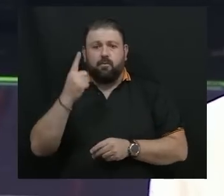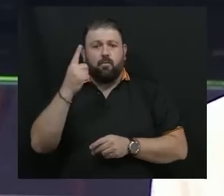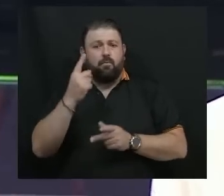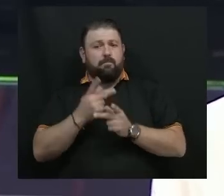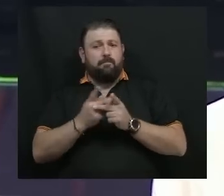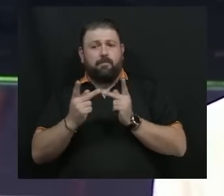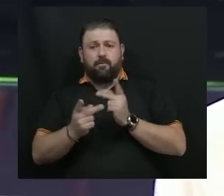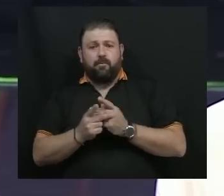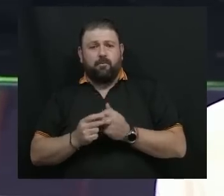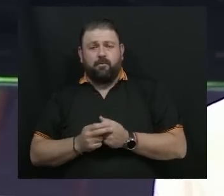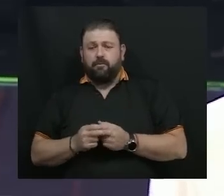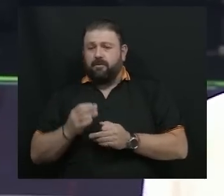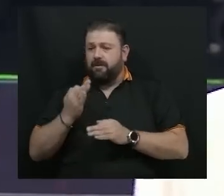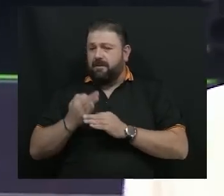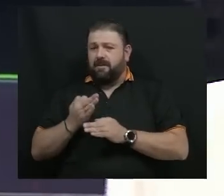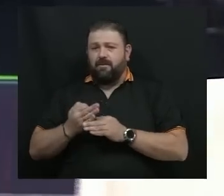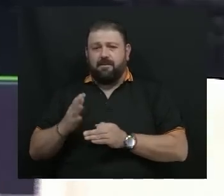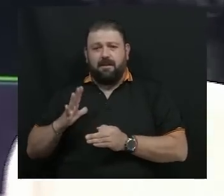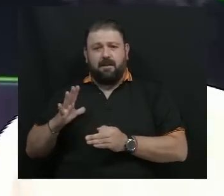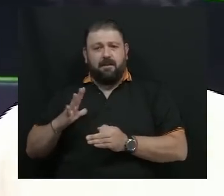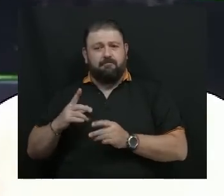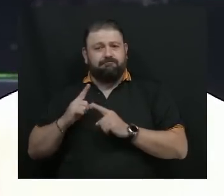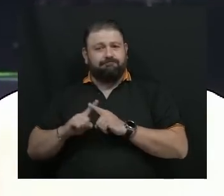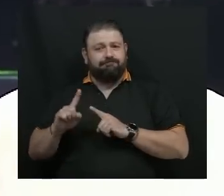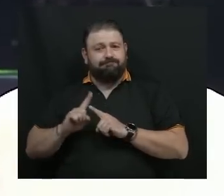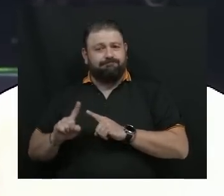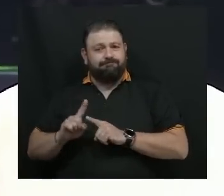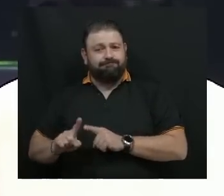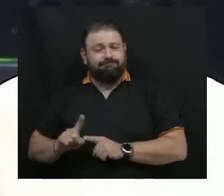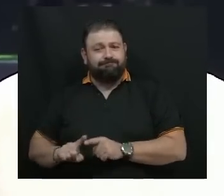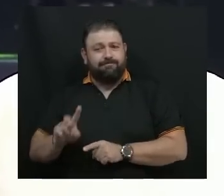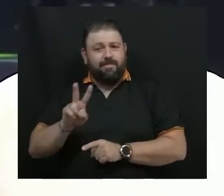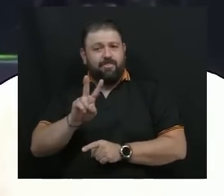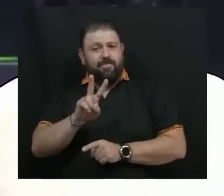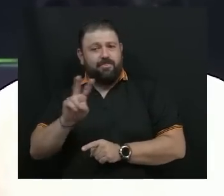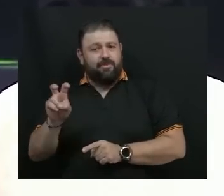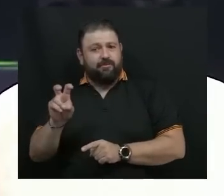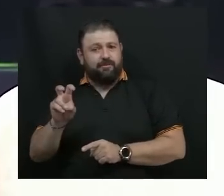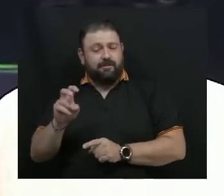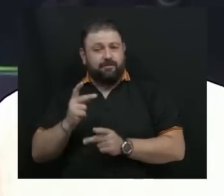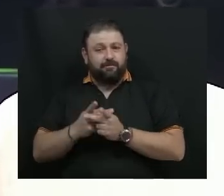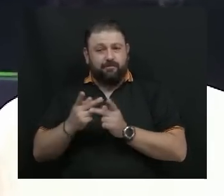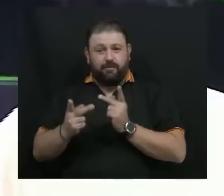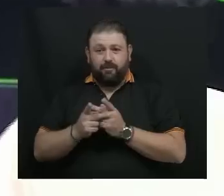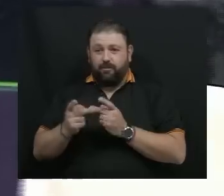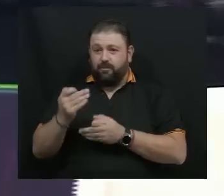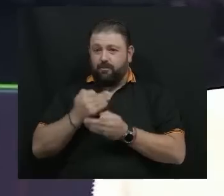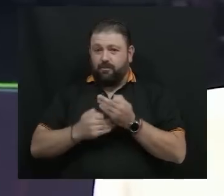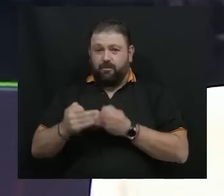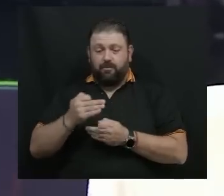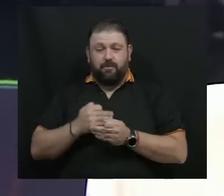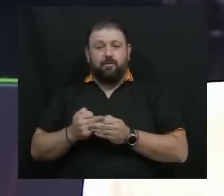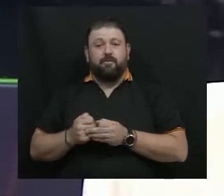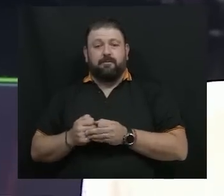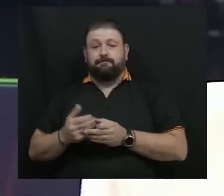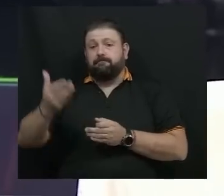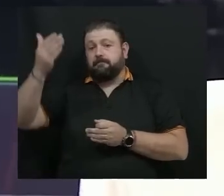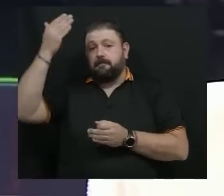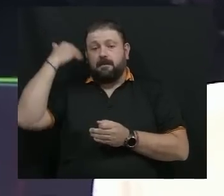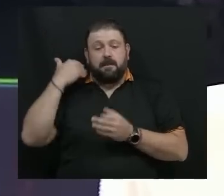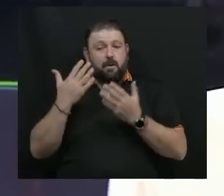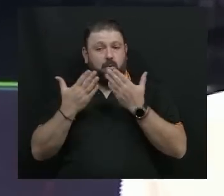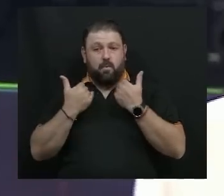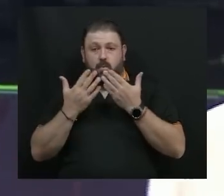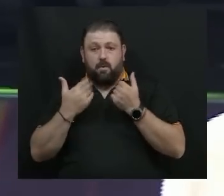hay un portafolio de más de 200 productos entre nutricionales y belleza. Y bueno, una planta de producción, no había plantas en ese entonces,